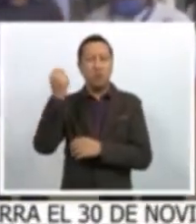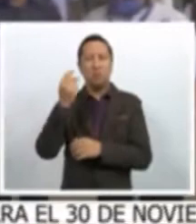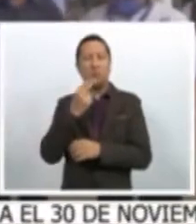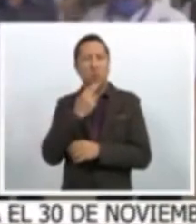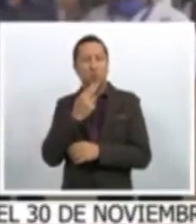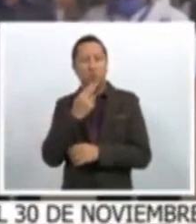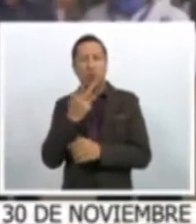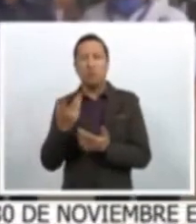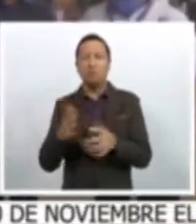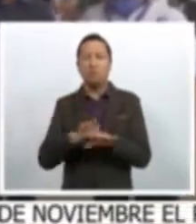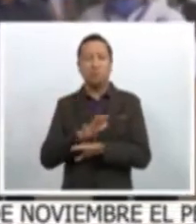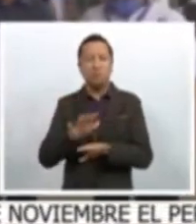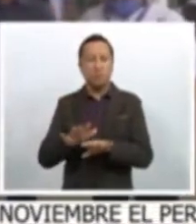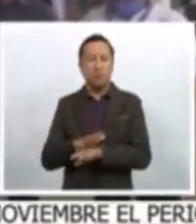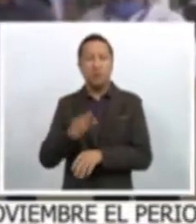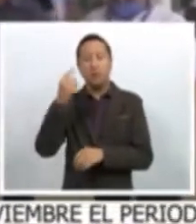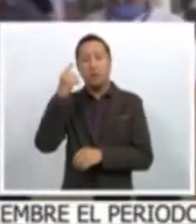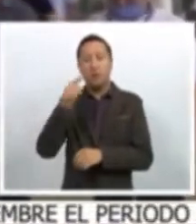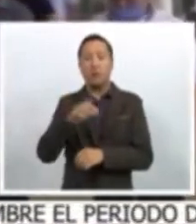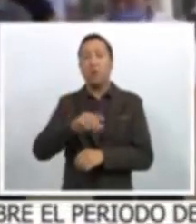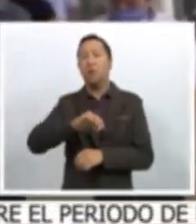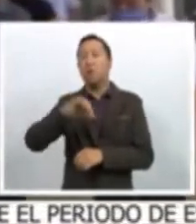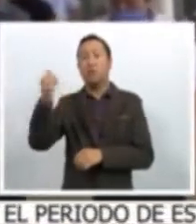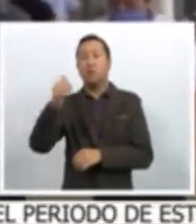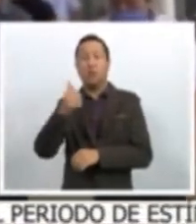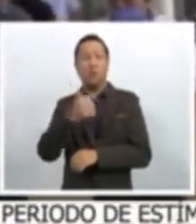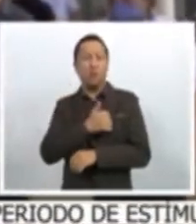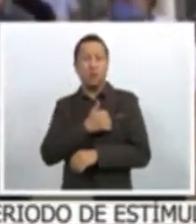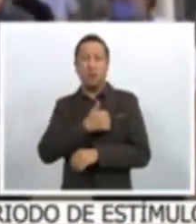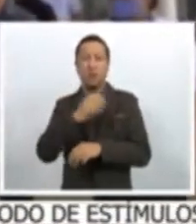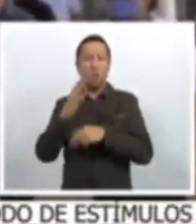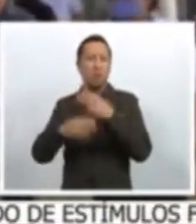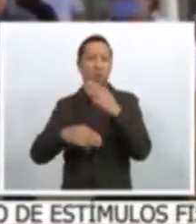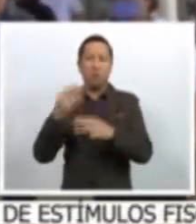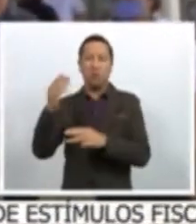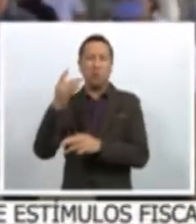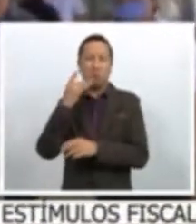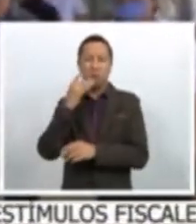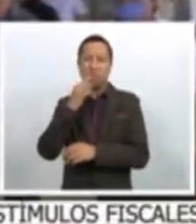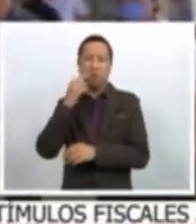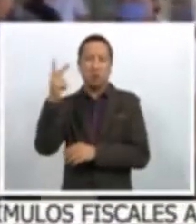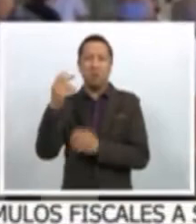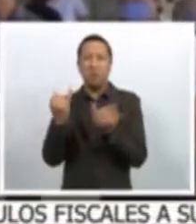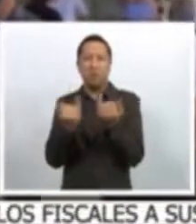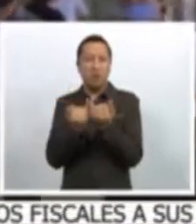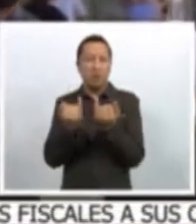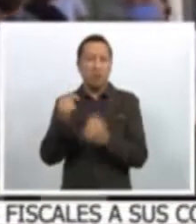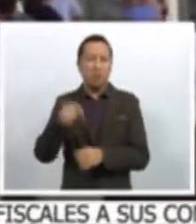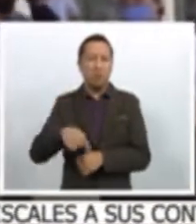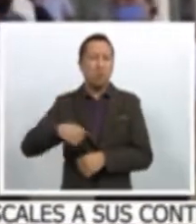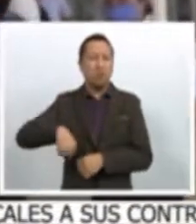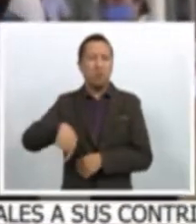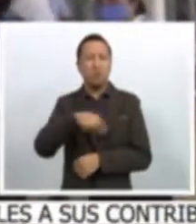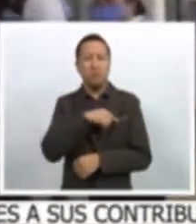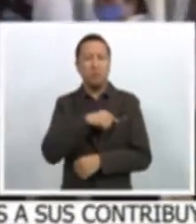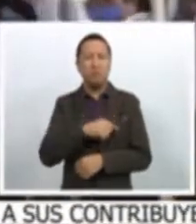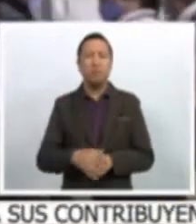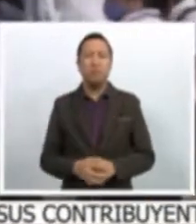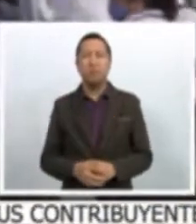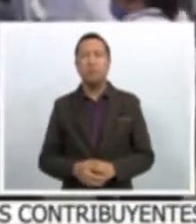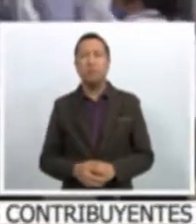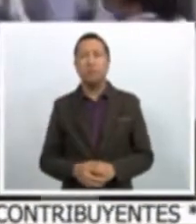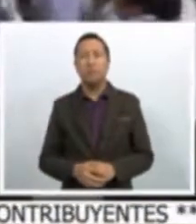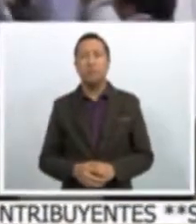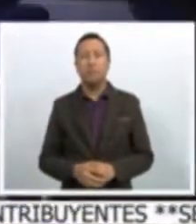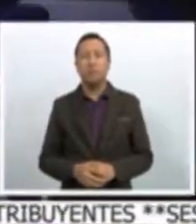de las grandes capitales del mundo. Y que hoy sumamos a esta inversión también todos los protocolos sanitarios. Explicó que las